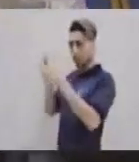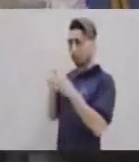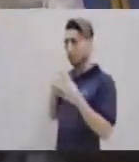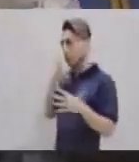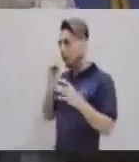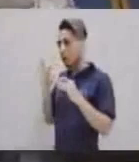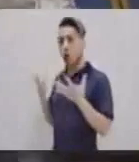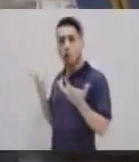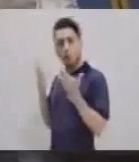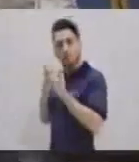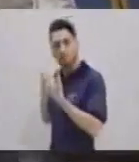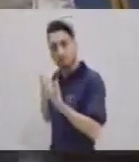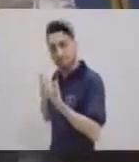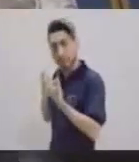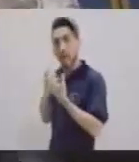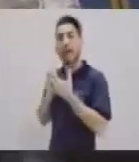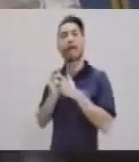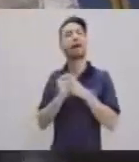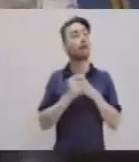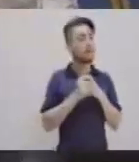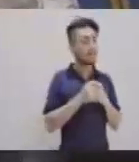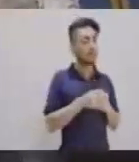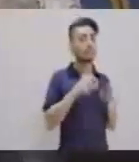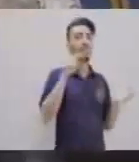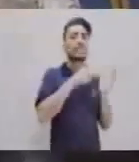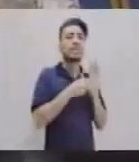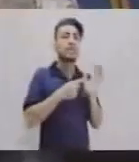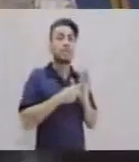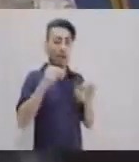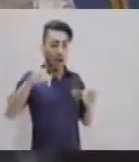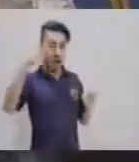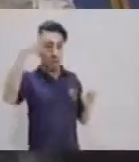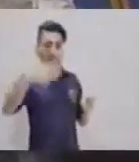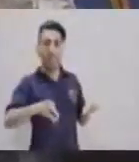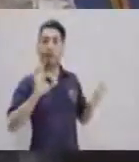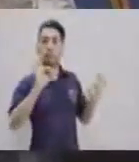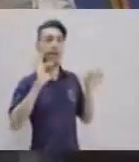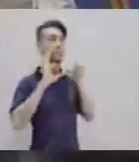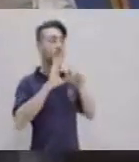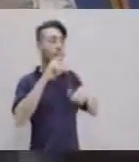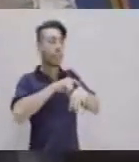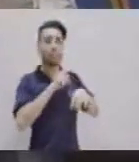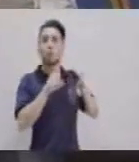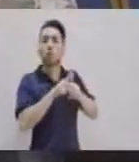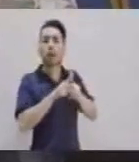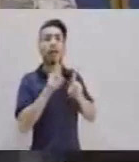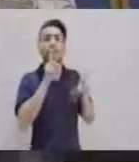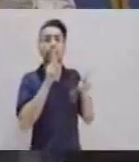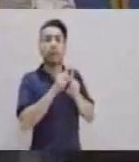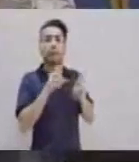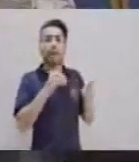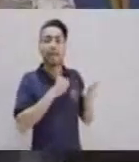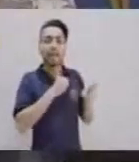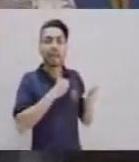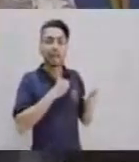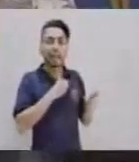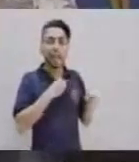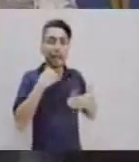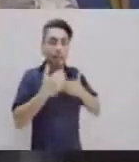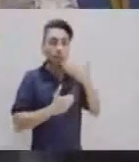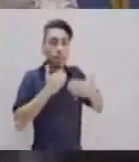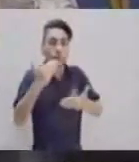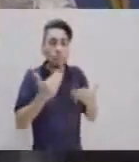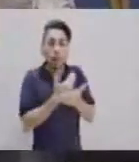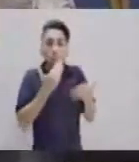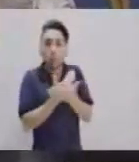vez. Pues sí, es como que está al día, está presente siempre y está innovando y buscando lo que está más